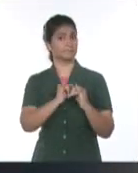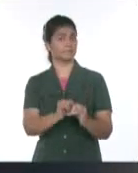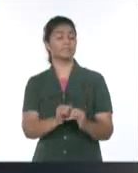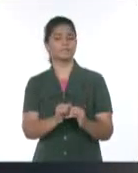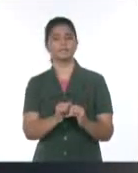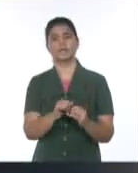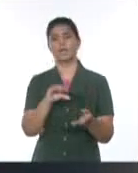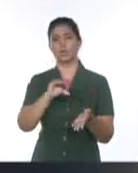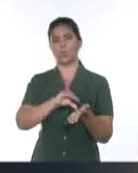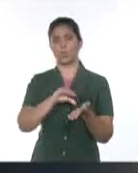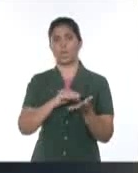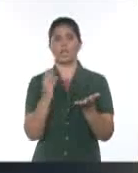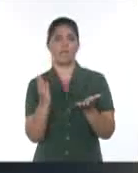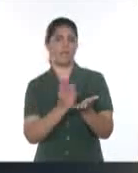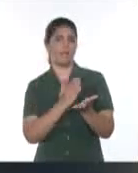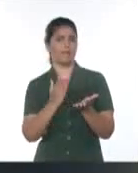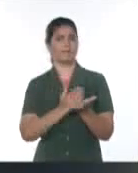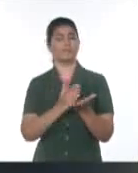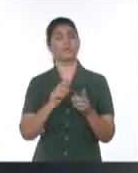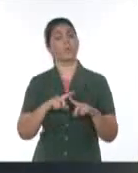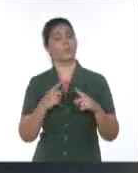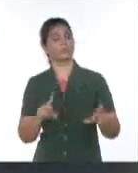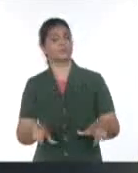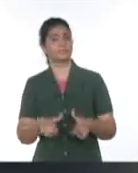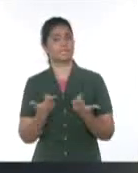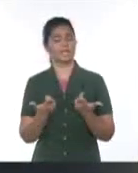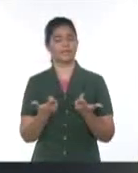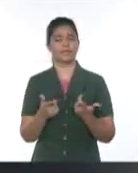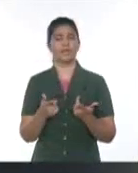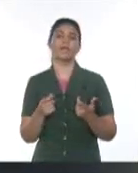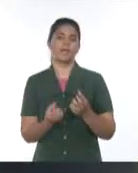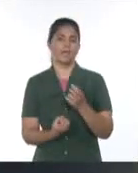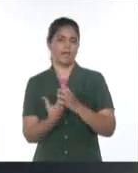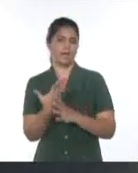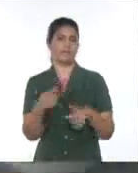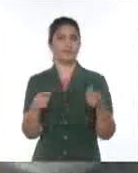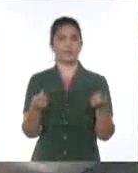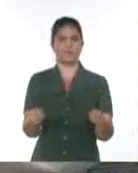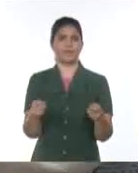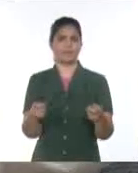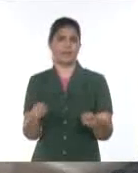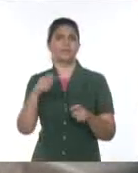del Festival Nacional de la Radio Cubana. Los detalles en el siguiente reporte.